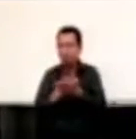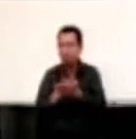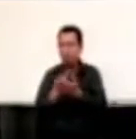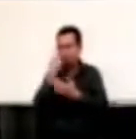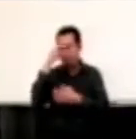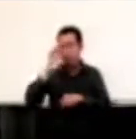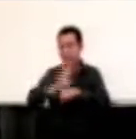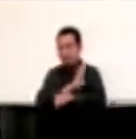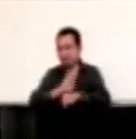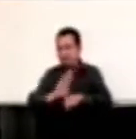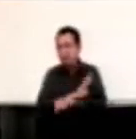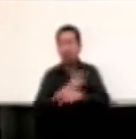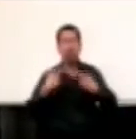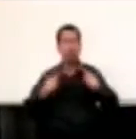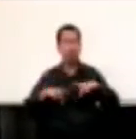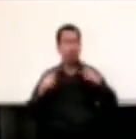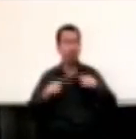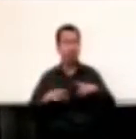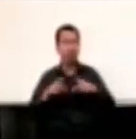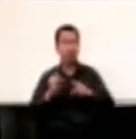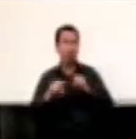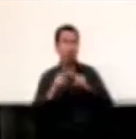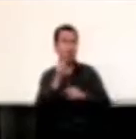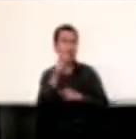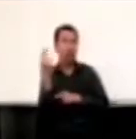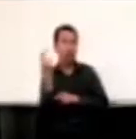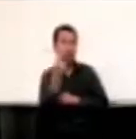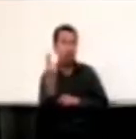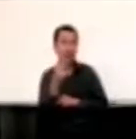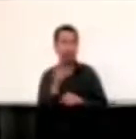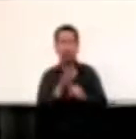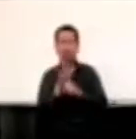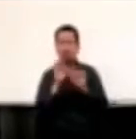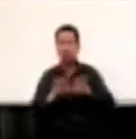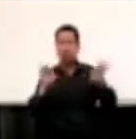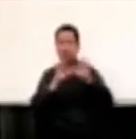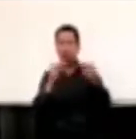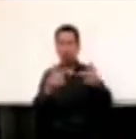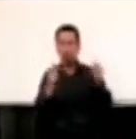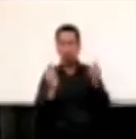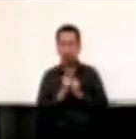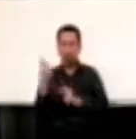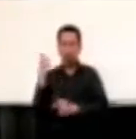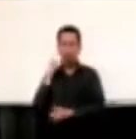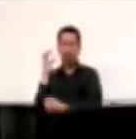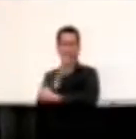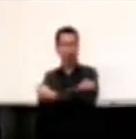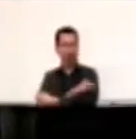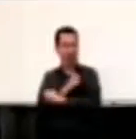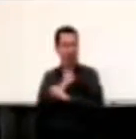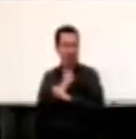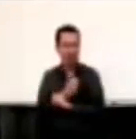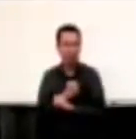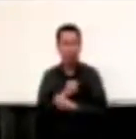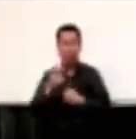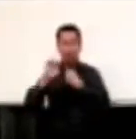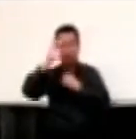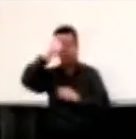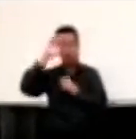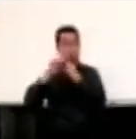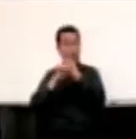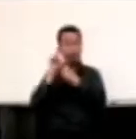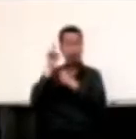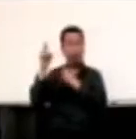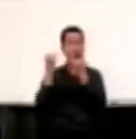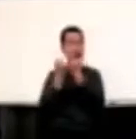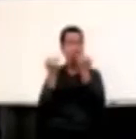públicos para sus ciudadanos, digamos, de acuerdo con sus necesidades, son aquellas donde los partidos son fuertes, donde los partidos son estables, en Europa y también en la misma